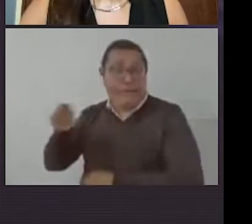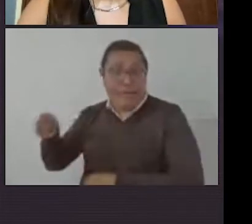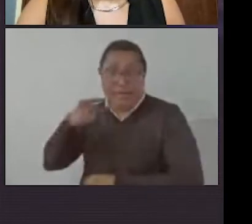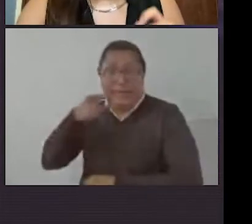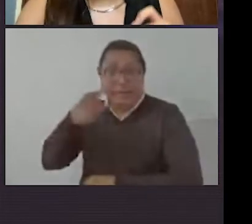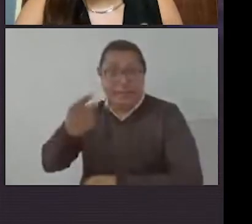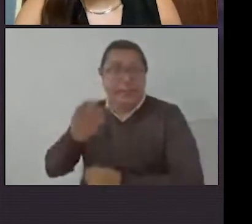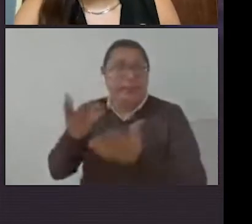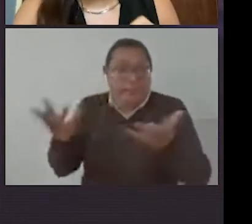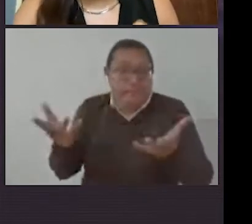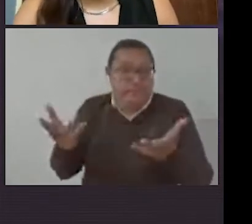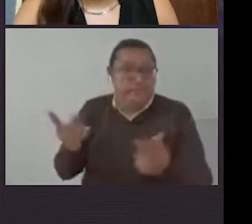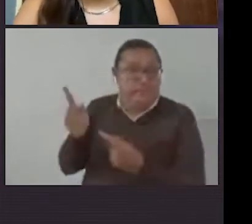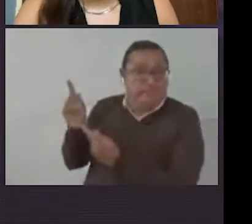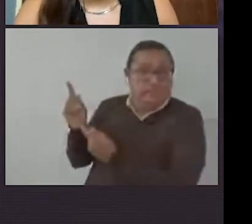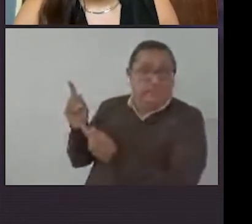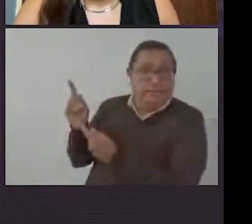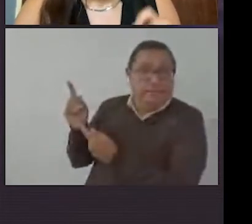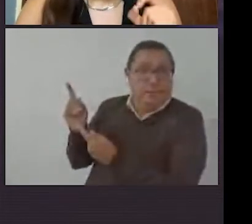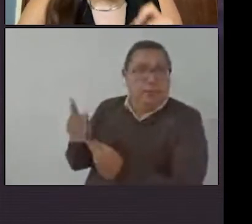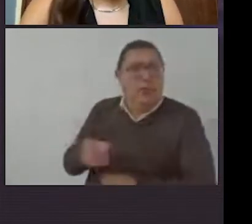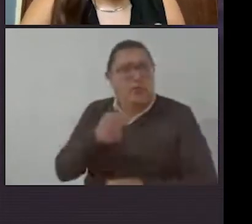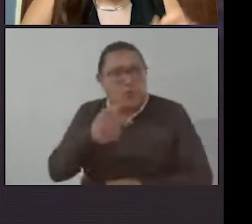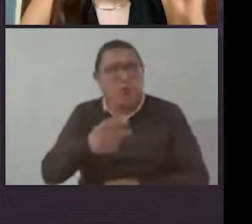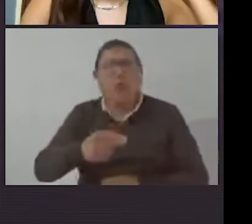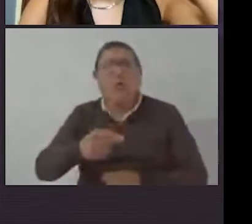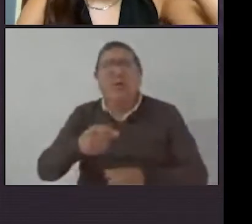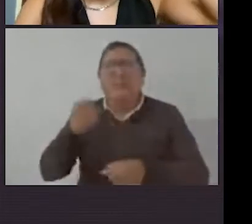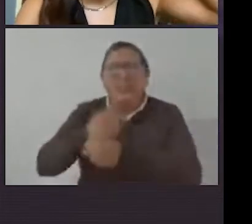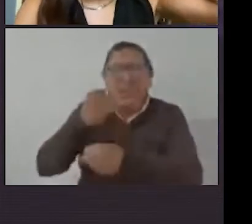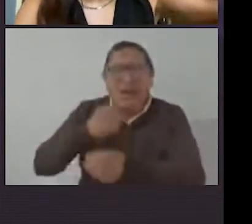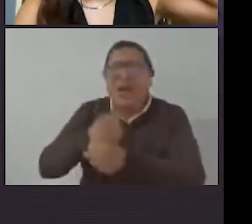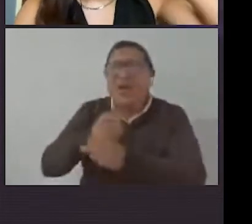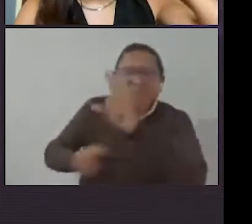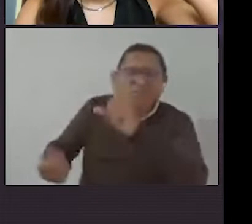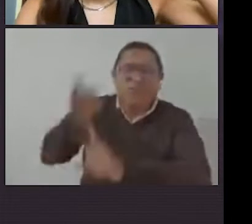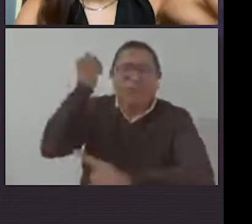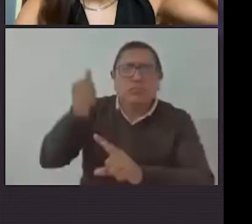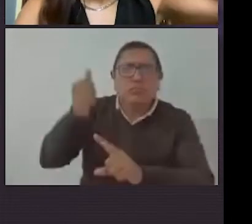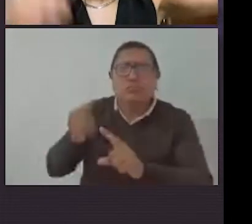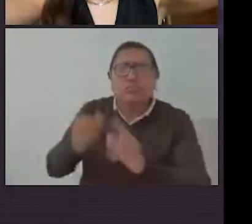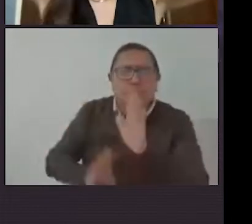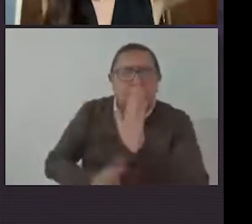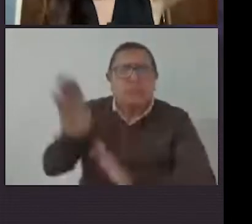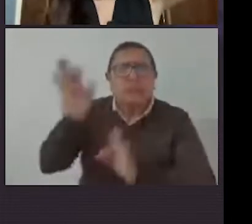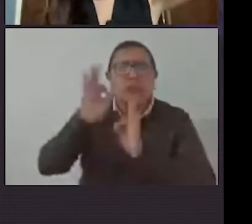Imagínense, 80% depende de la mentalidad de un líder.